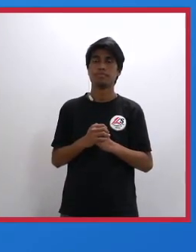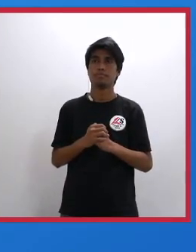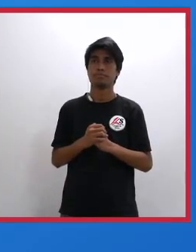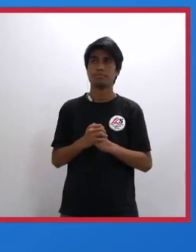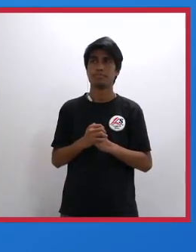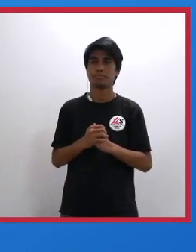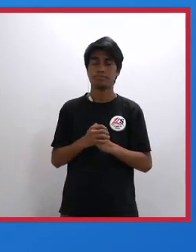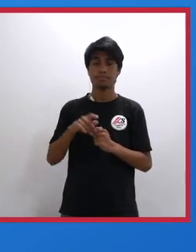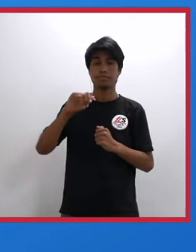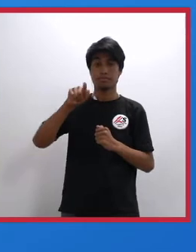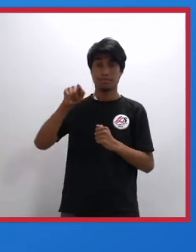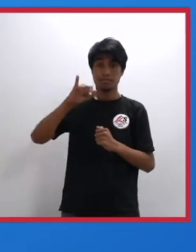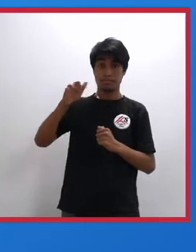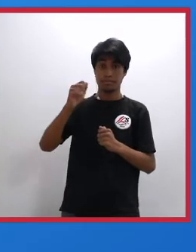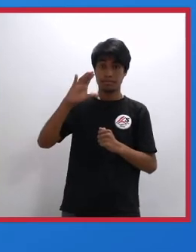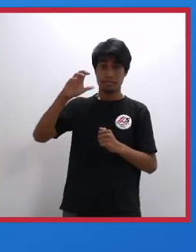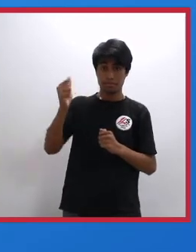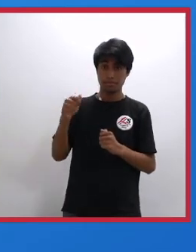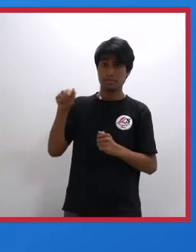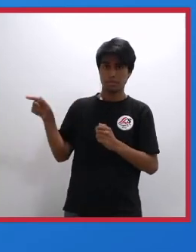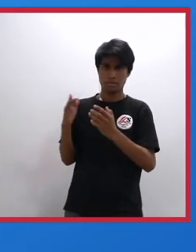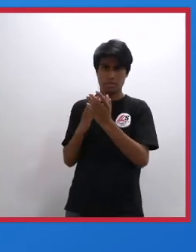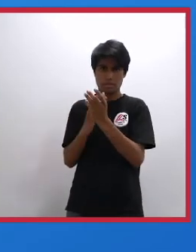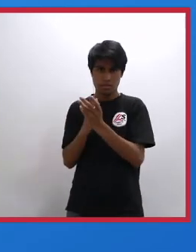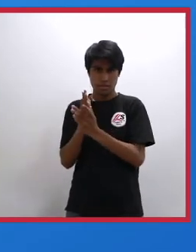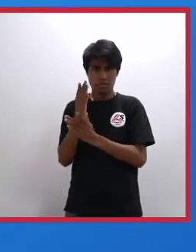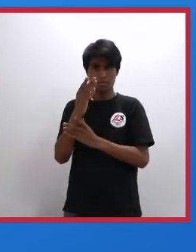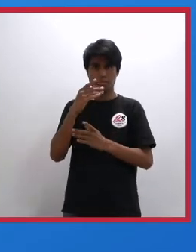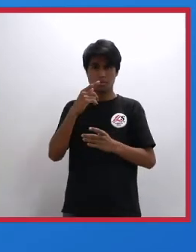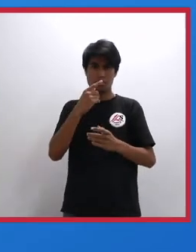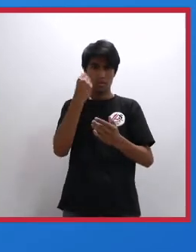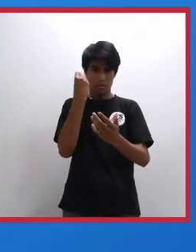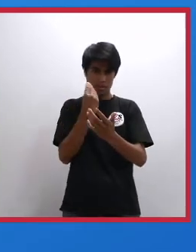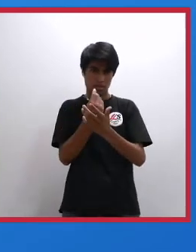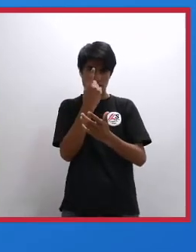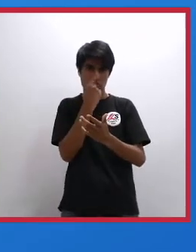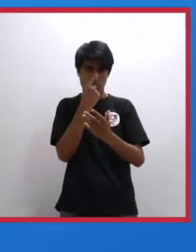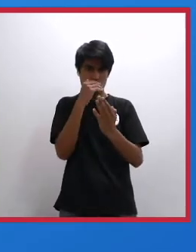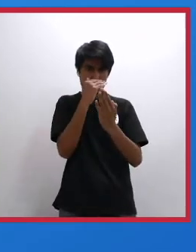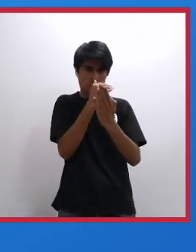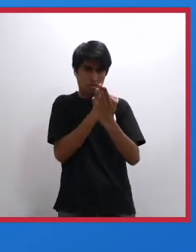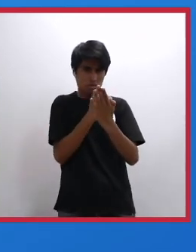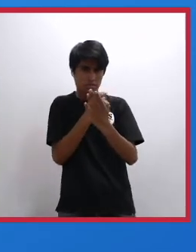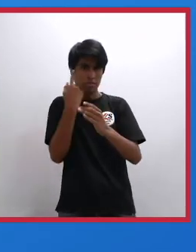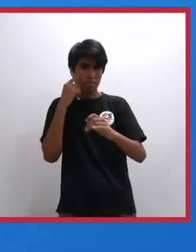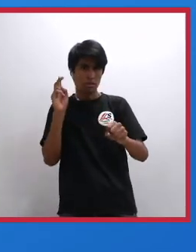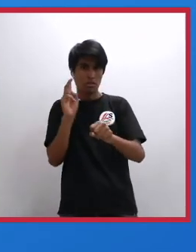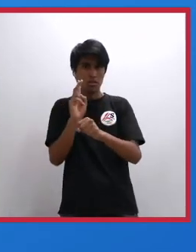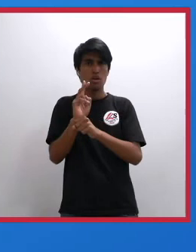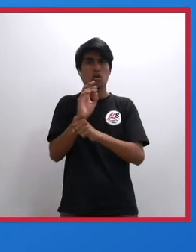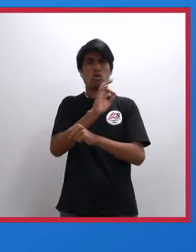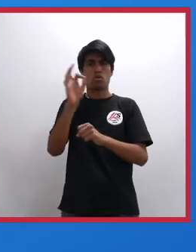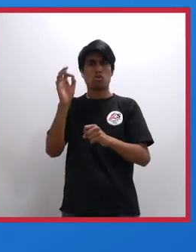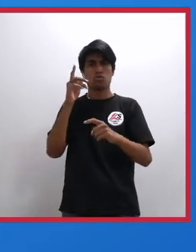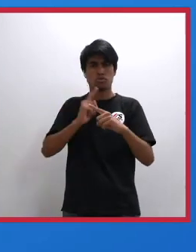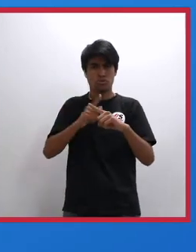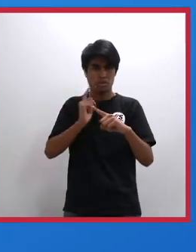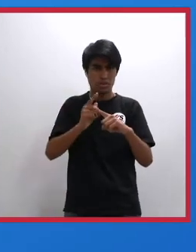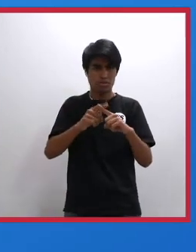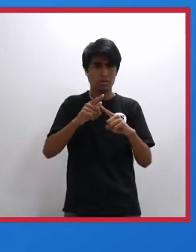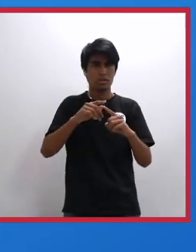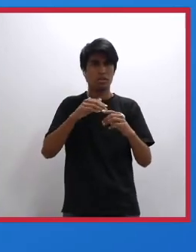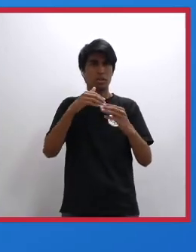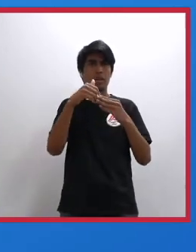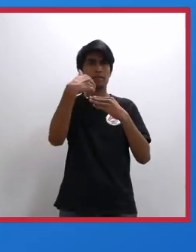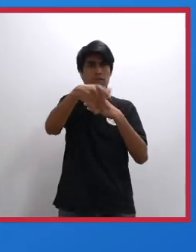de seguridad o solamente lo hacemos los contratistas y el ente ejecutor? ¿Es necesario informarle a la